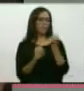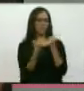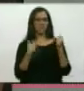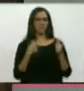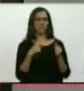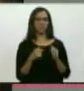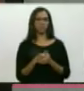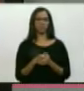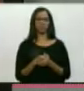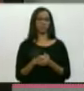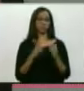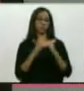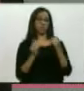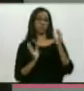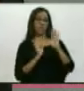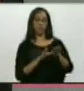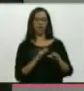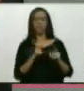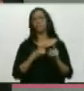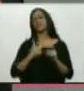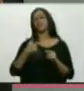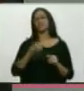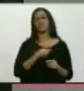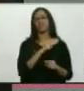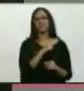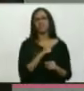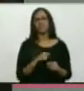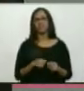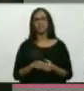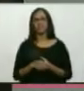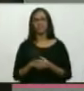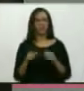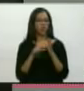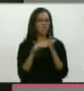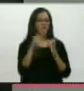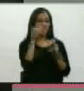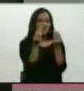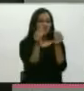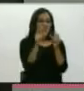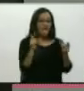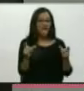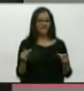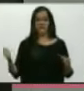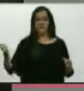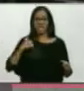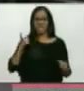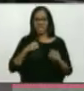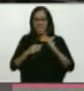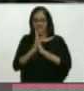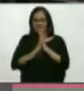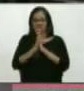mundo lo va a apoyar. Ah, te vas pa' Madrid, pa' el receptáculo, ¿verdad?